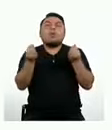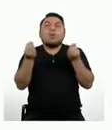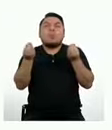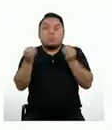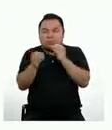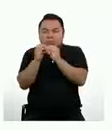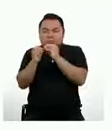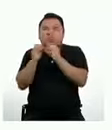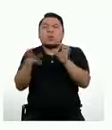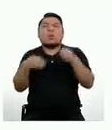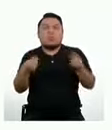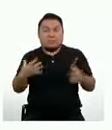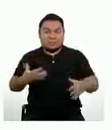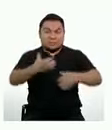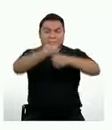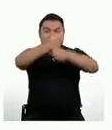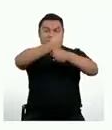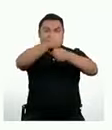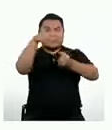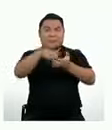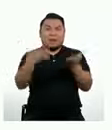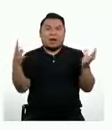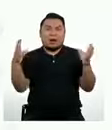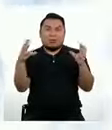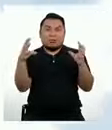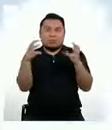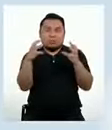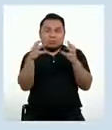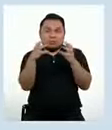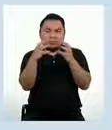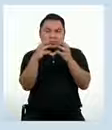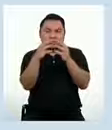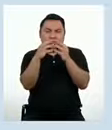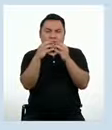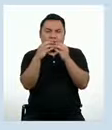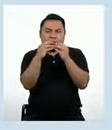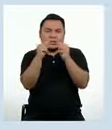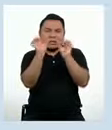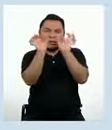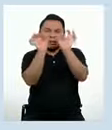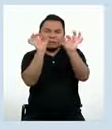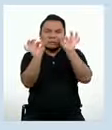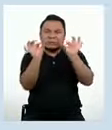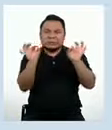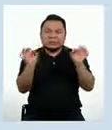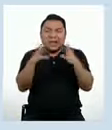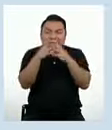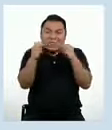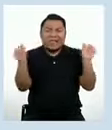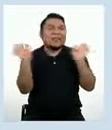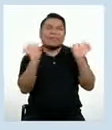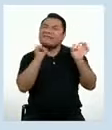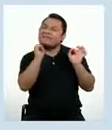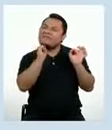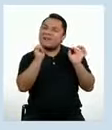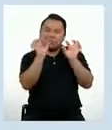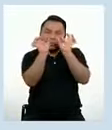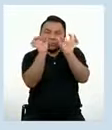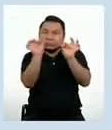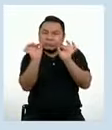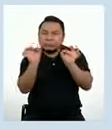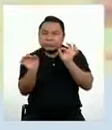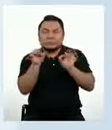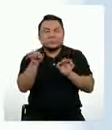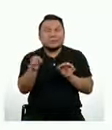Los plásticos pueden hacerse cada vez más pequeños formando microplásticos sin descomponerse. Esto es debido a